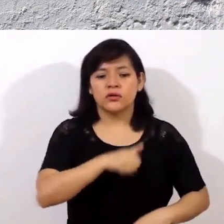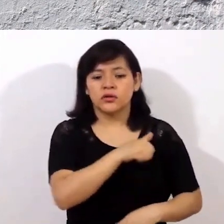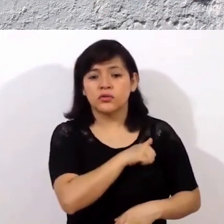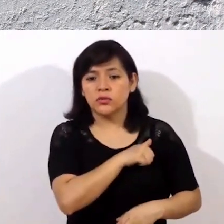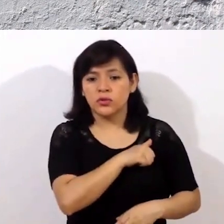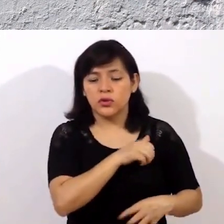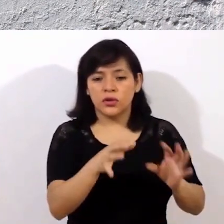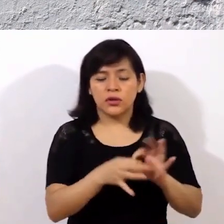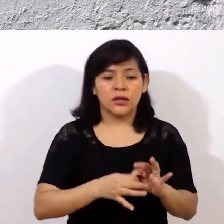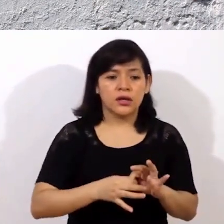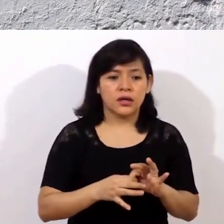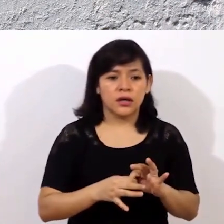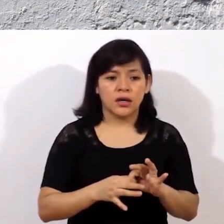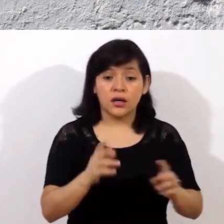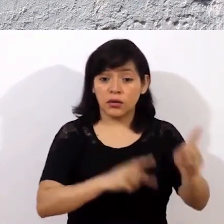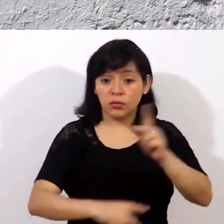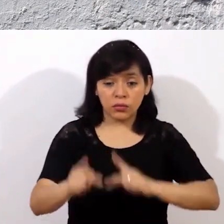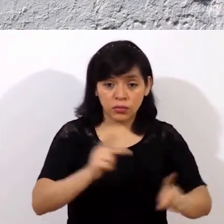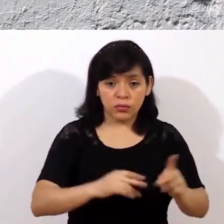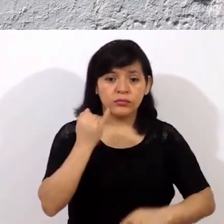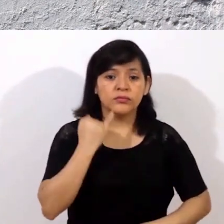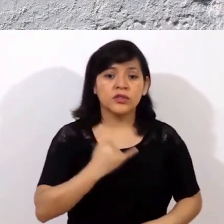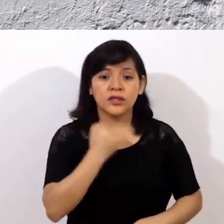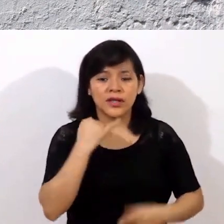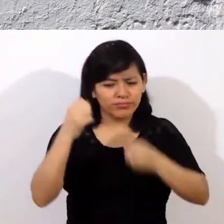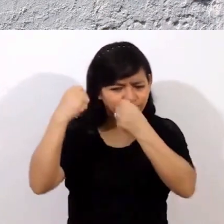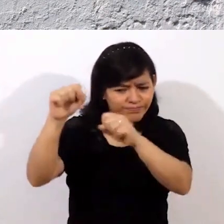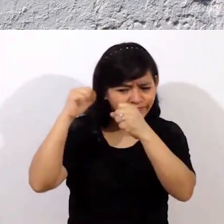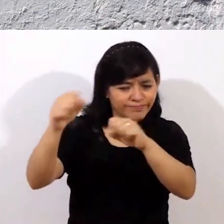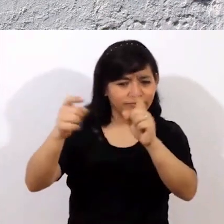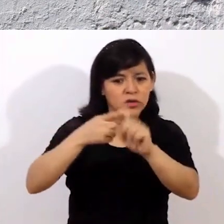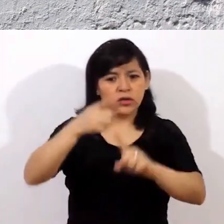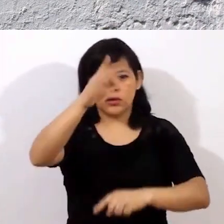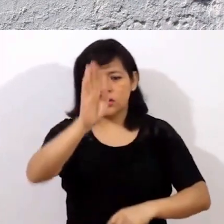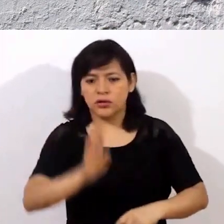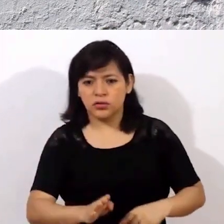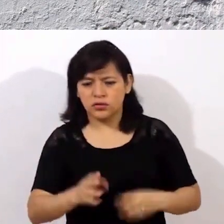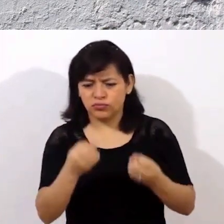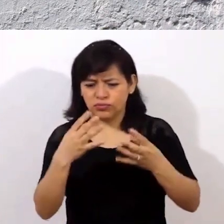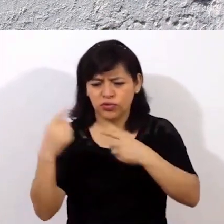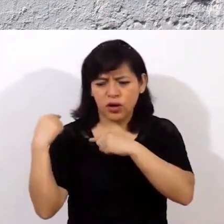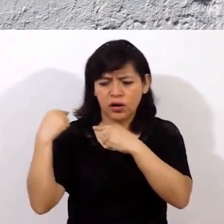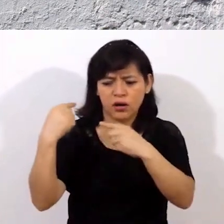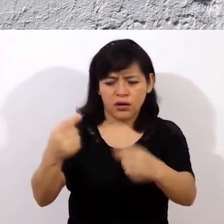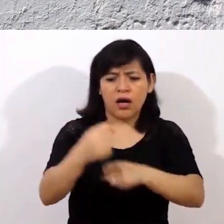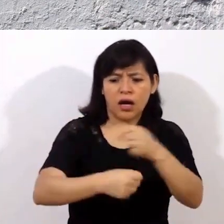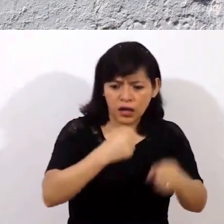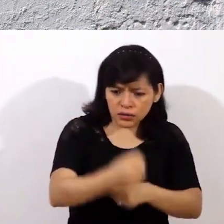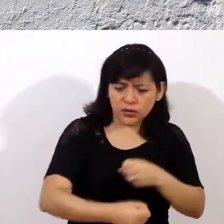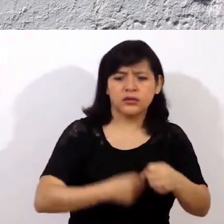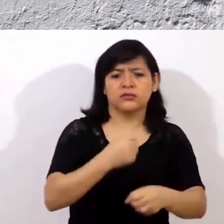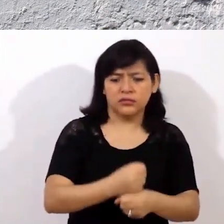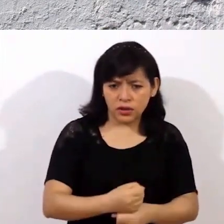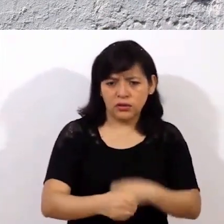tribus las que están en desobediencia al Señor, desobediencia que ha venido desde el año 931. En fin, siglos están en